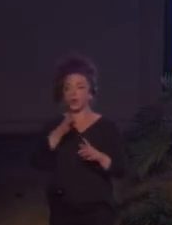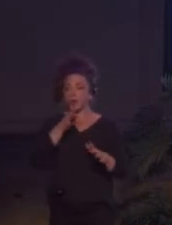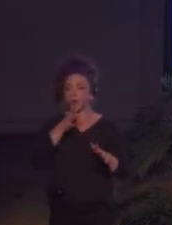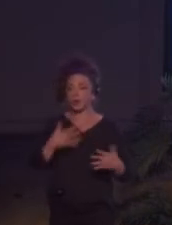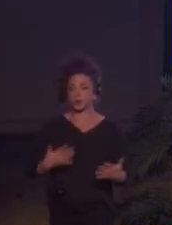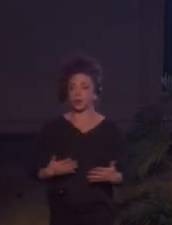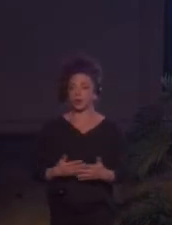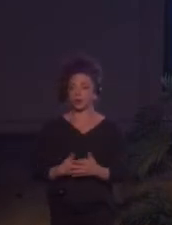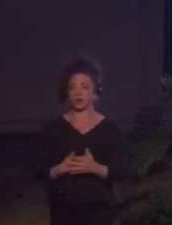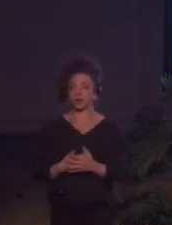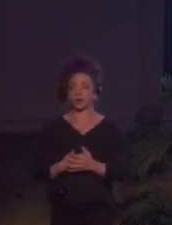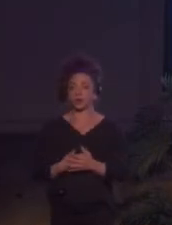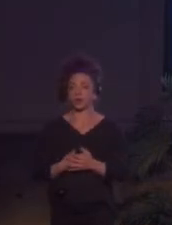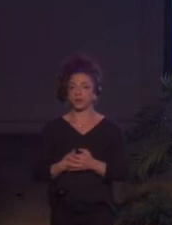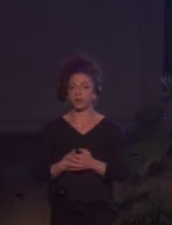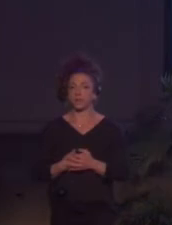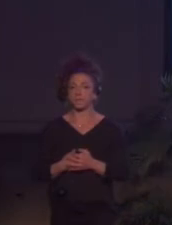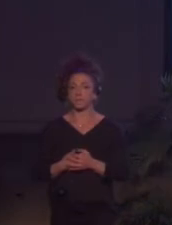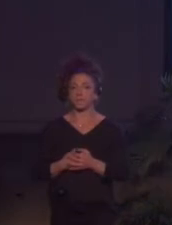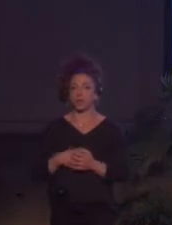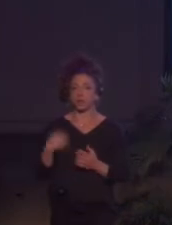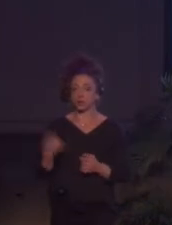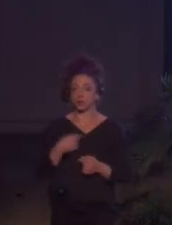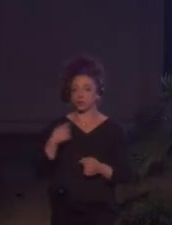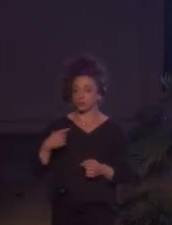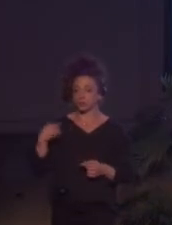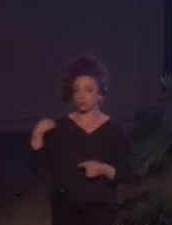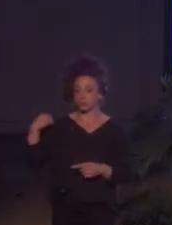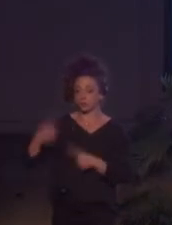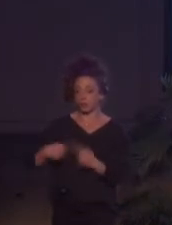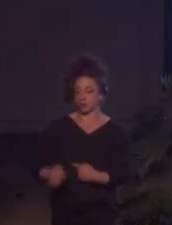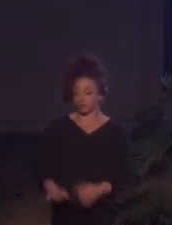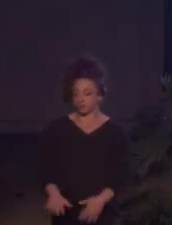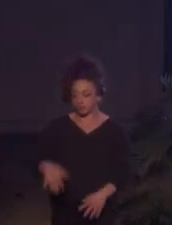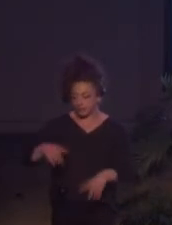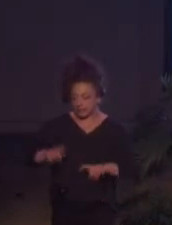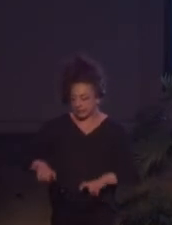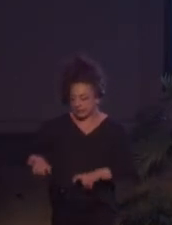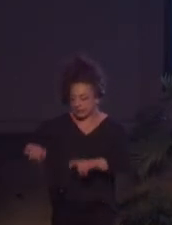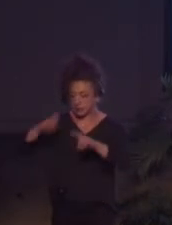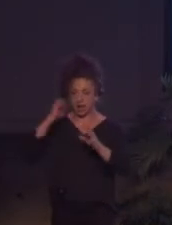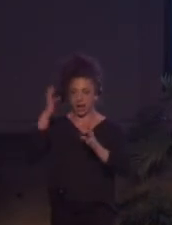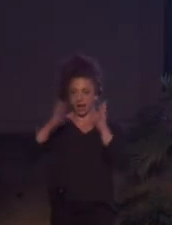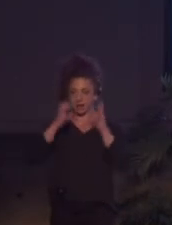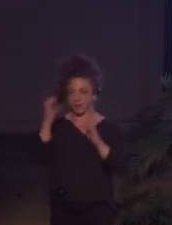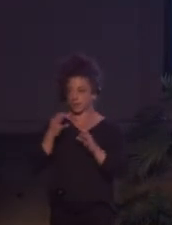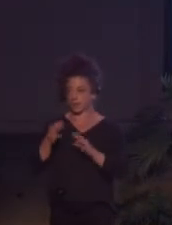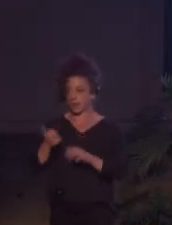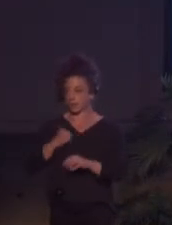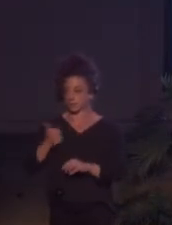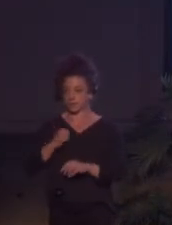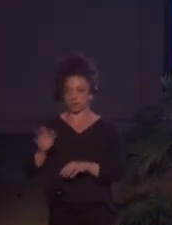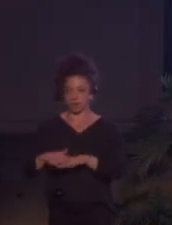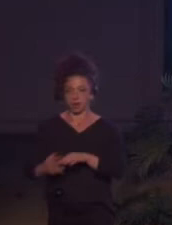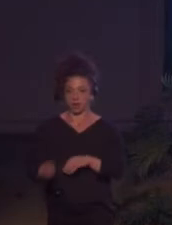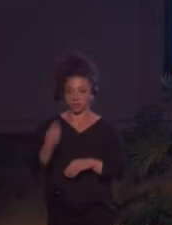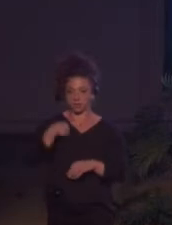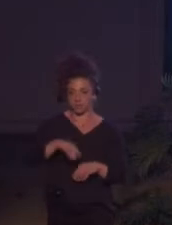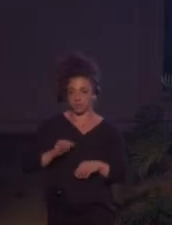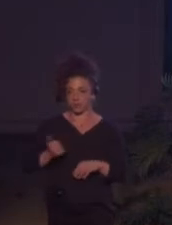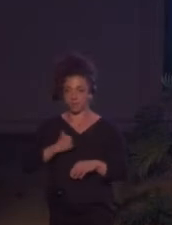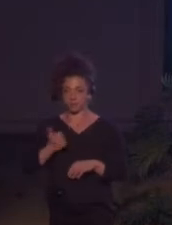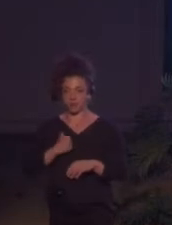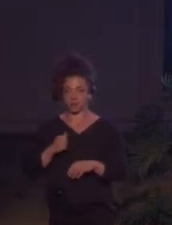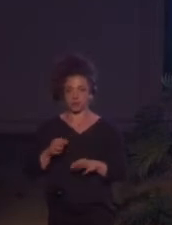la heteronorma, nos han criado en el especismo, o sea, nos han educado y nos han criado en el especismo desde que naces, desde que eres